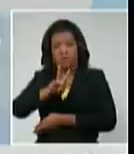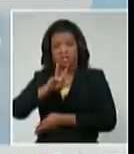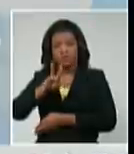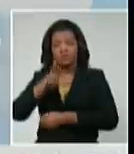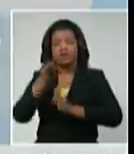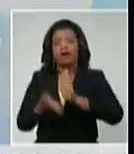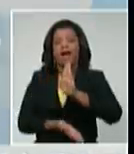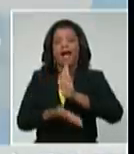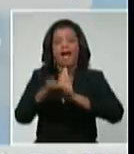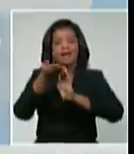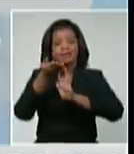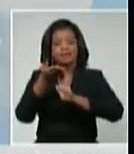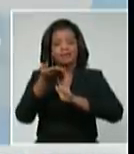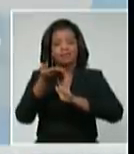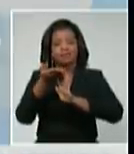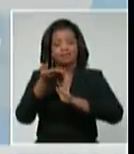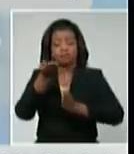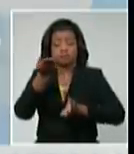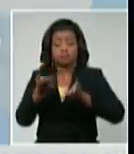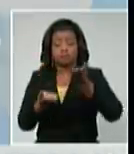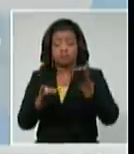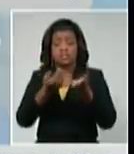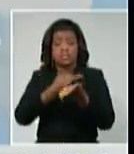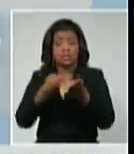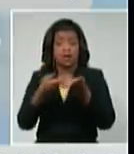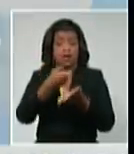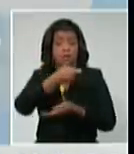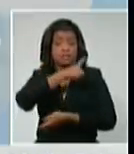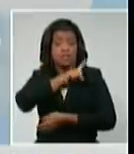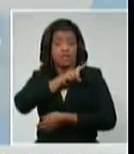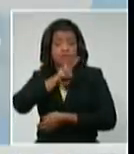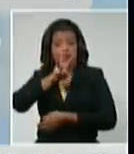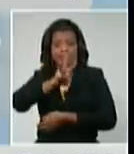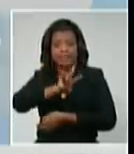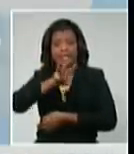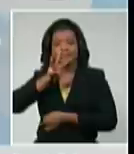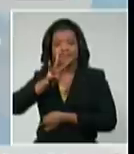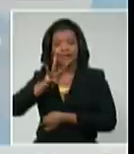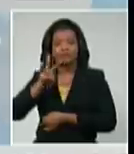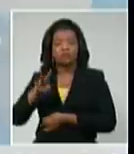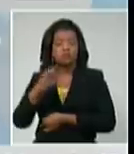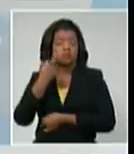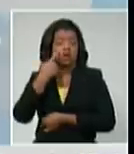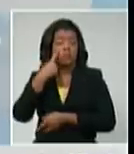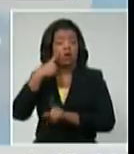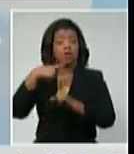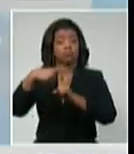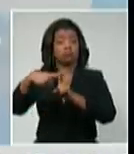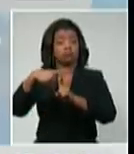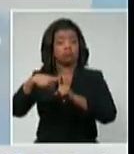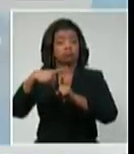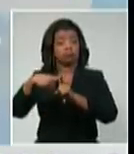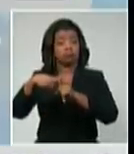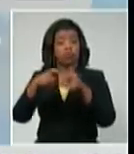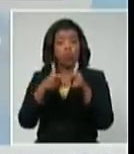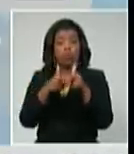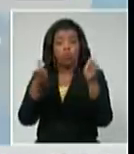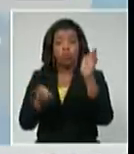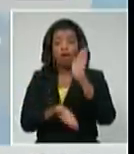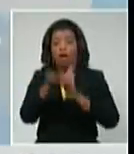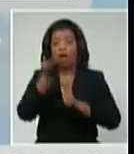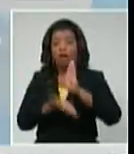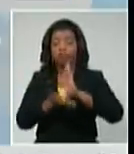contra 333 la anterior, que ese es un indicador que también es importante, porque en la